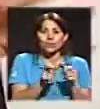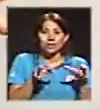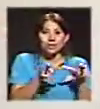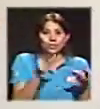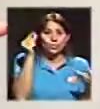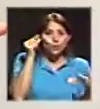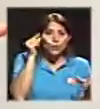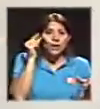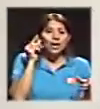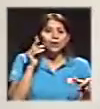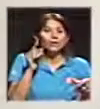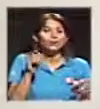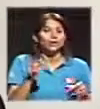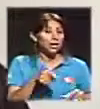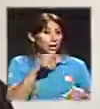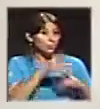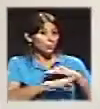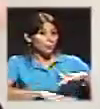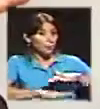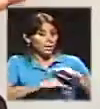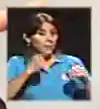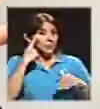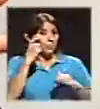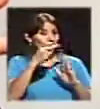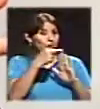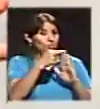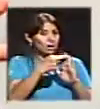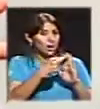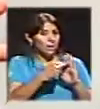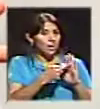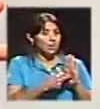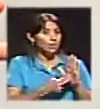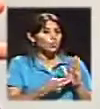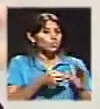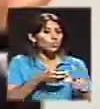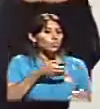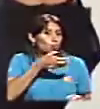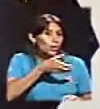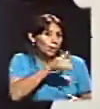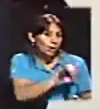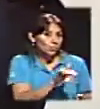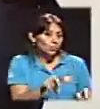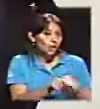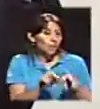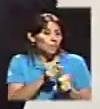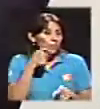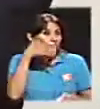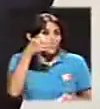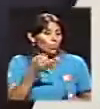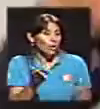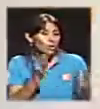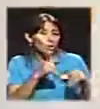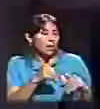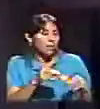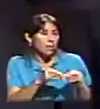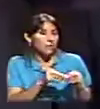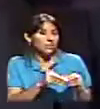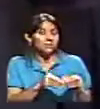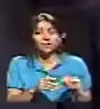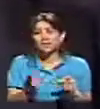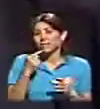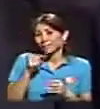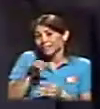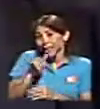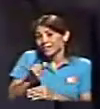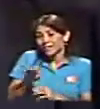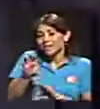esto es básicamente porque los reglamentos... sugieren eso, y porque además creo que no hay más seguro. Es la estructura del mercado.